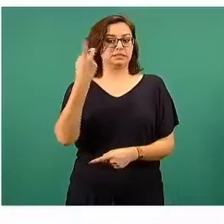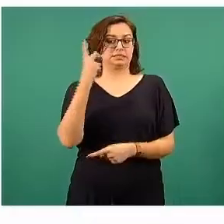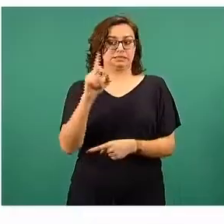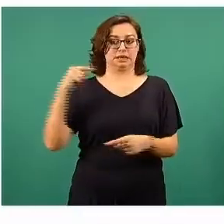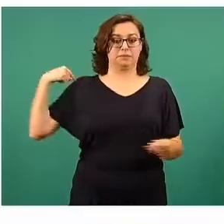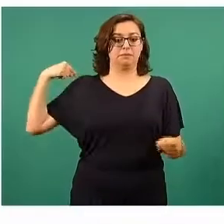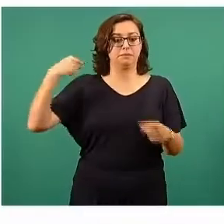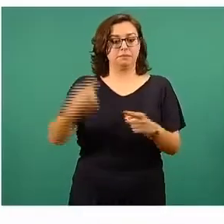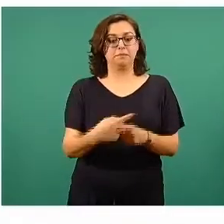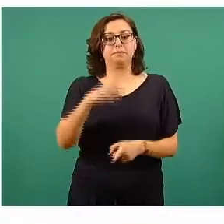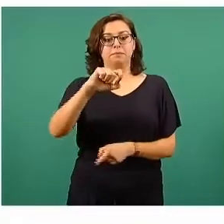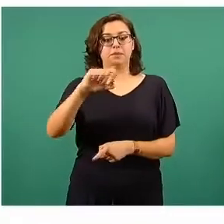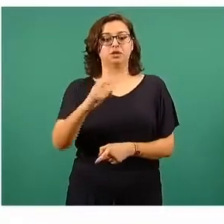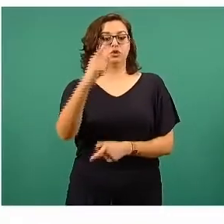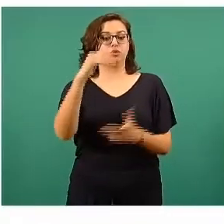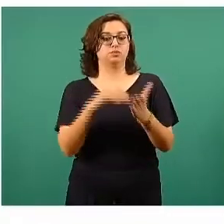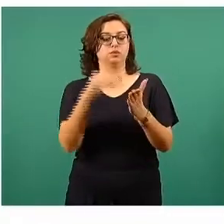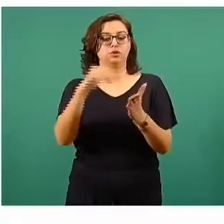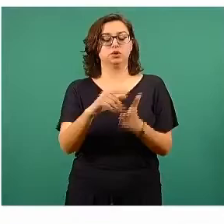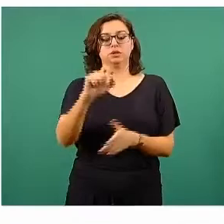2020,